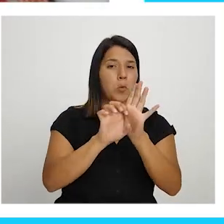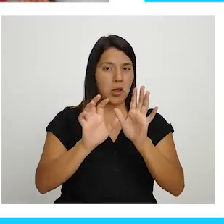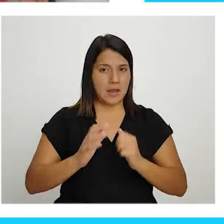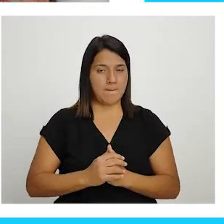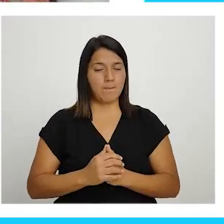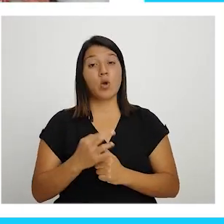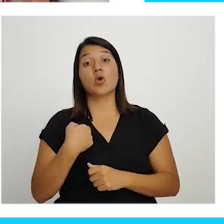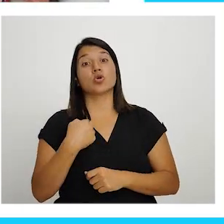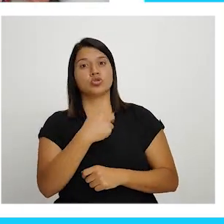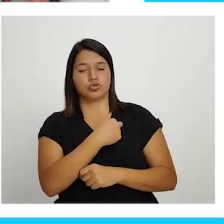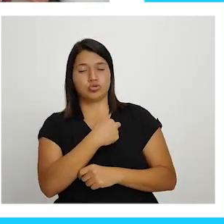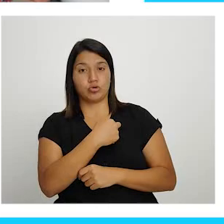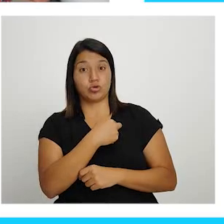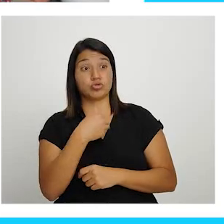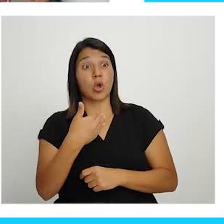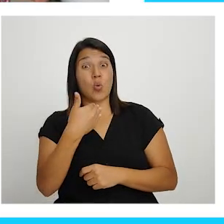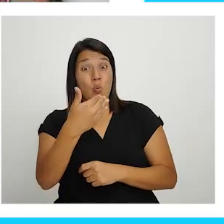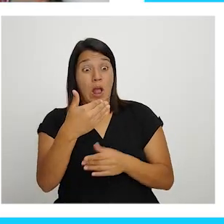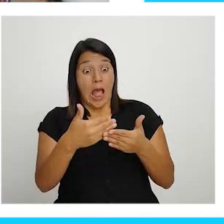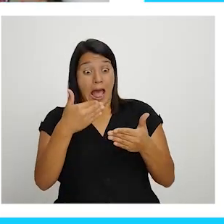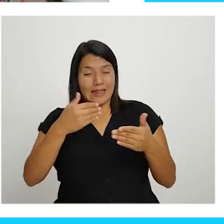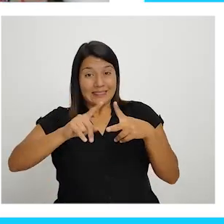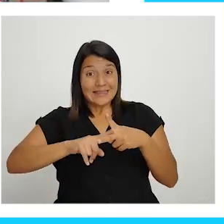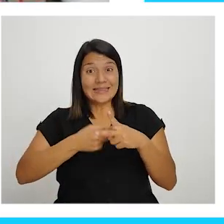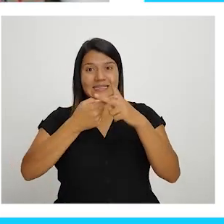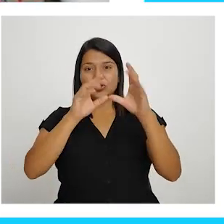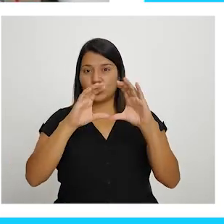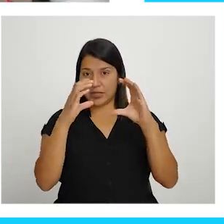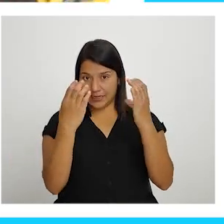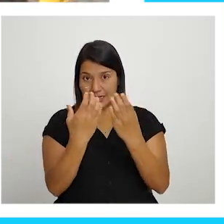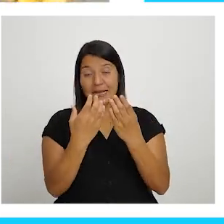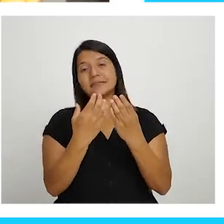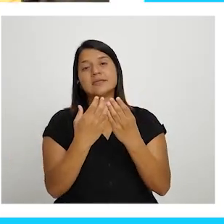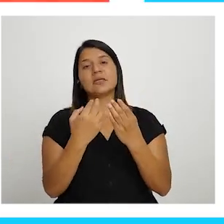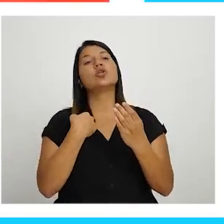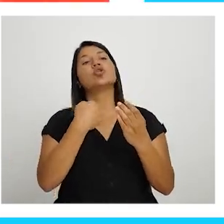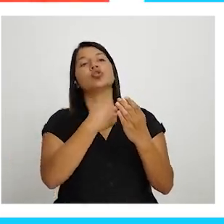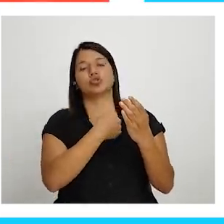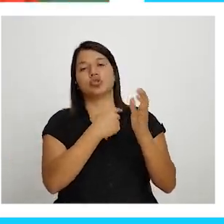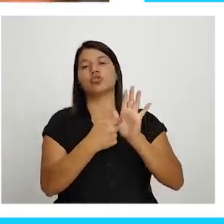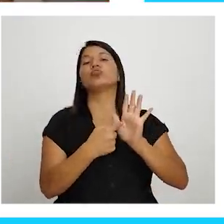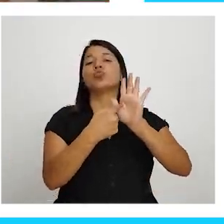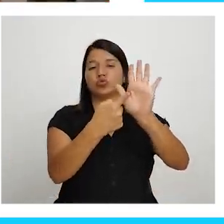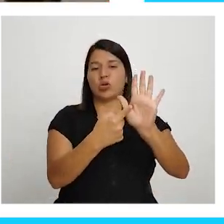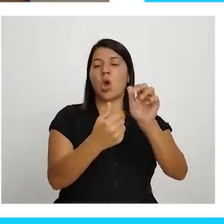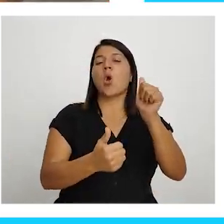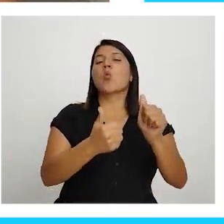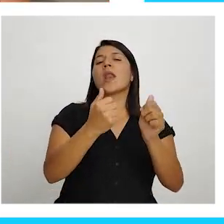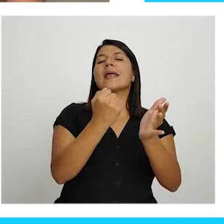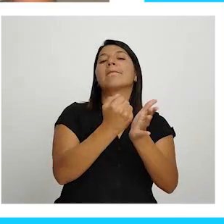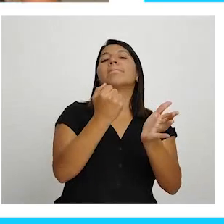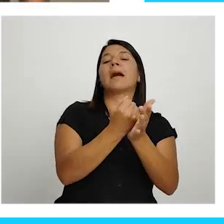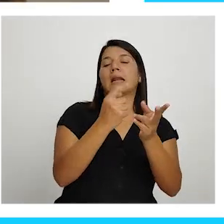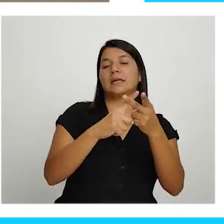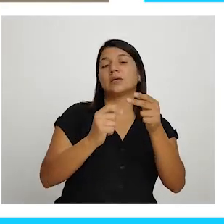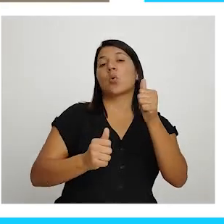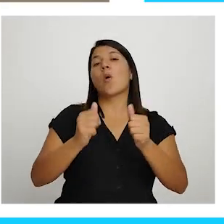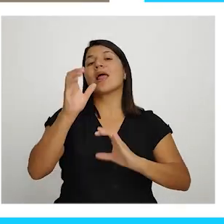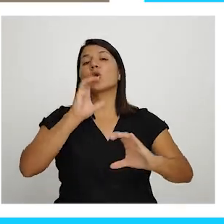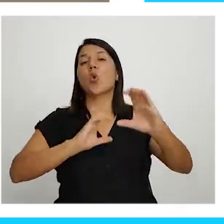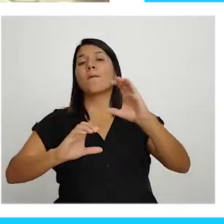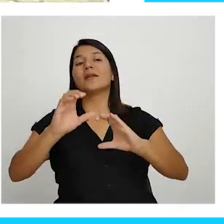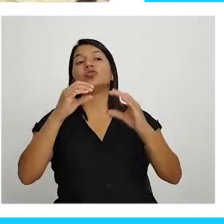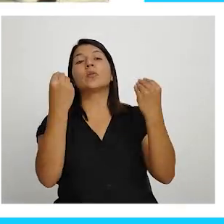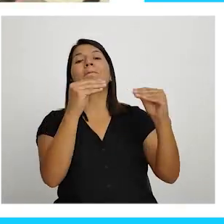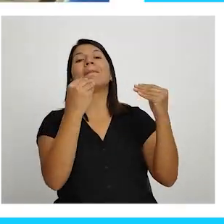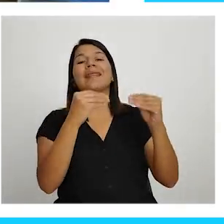dijimos cuando iban a entrar las clases qué marcas y qué comercios vendían los útiles y los uniformes más